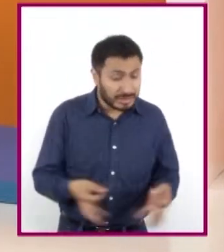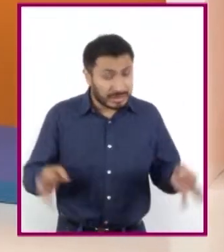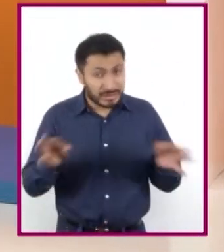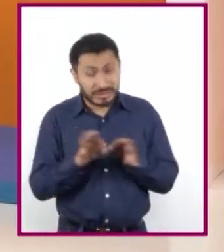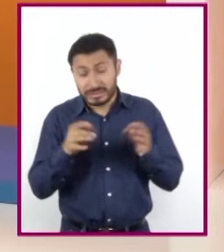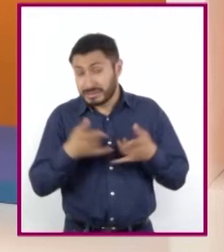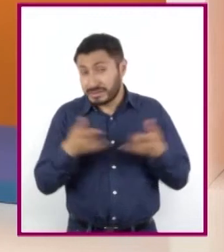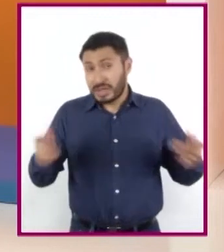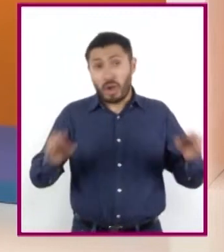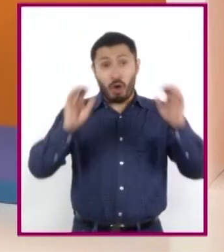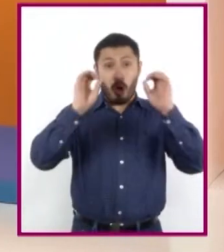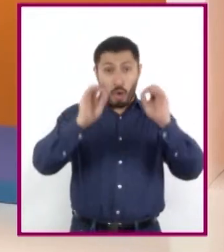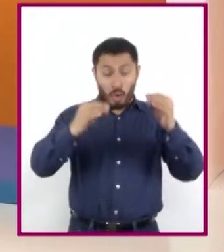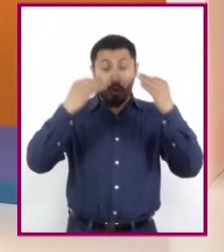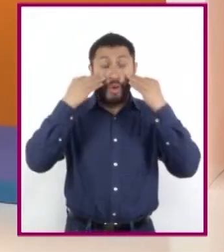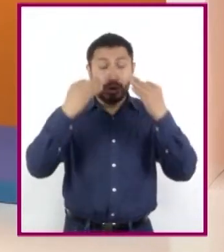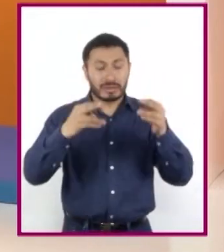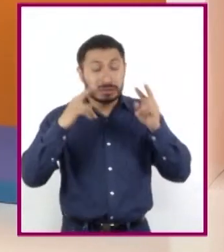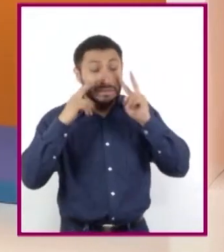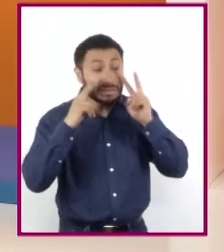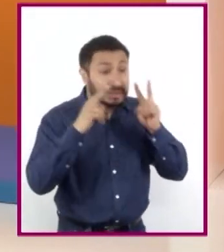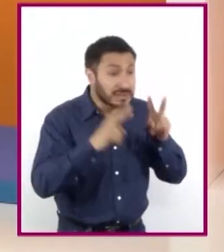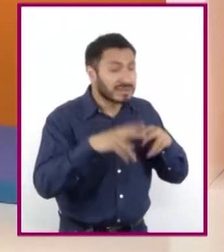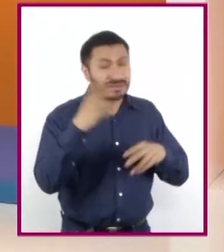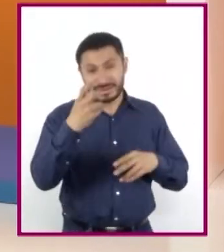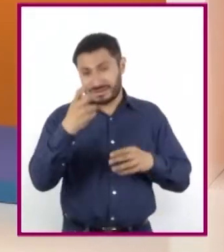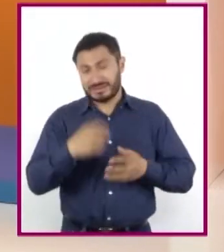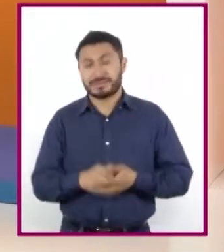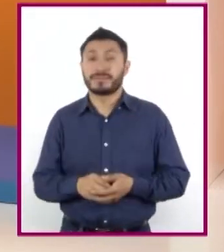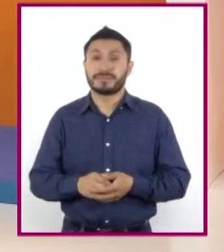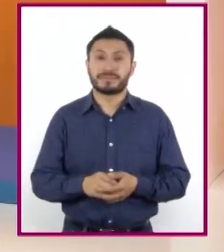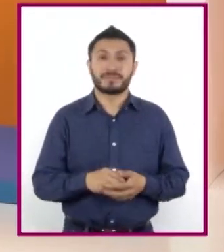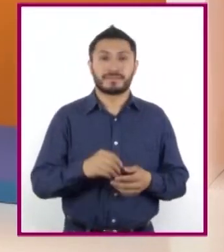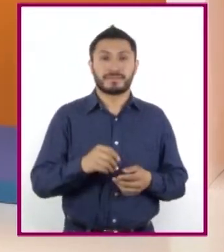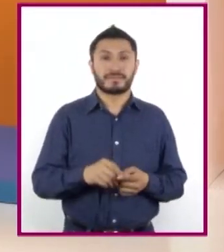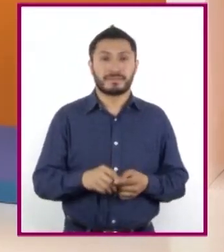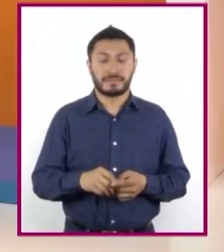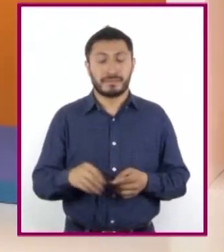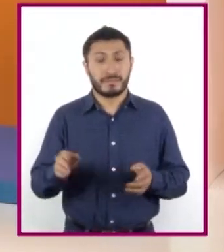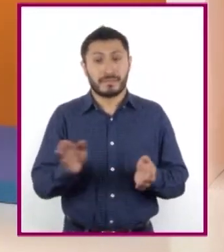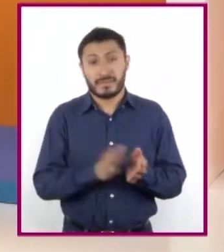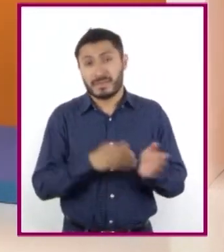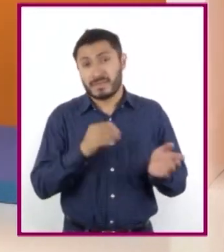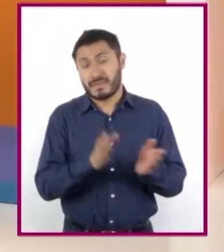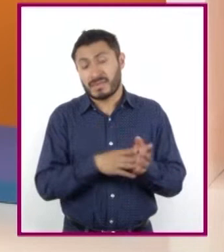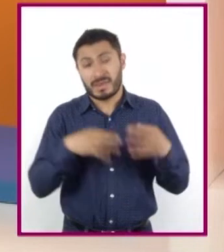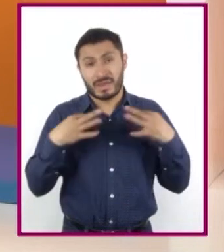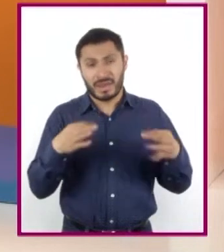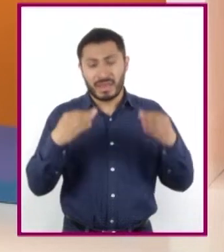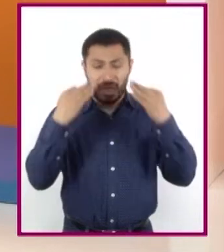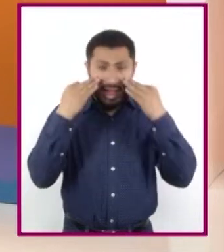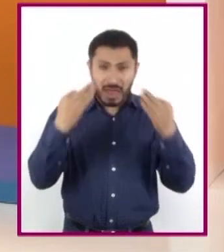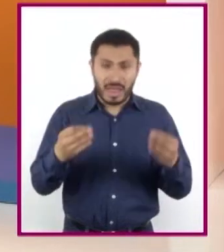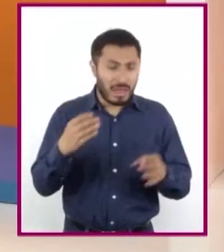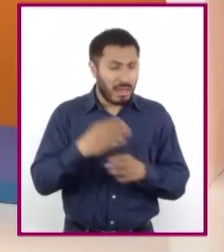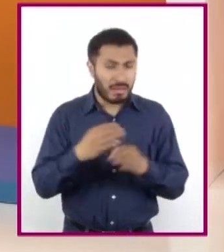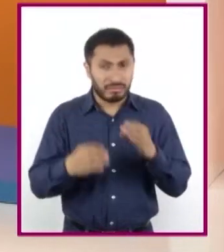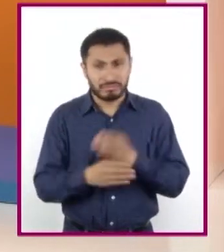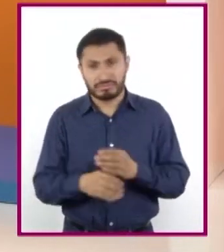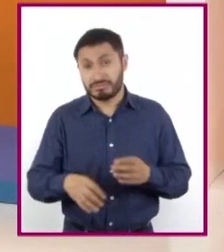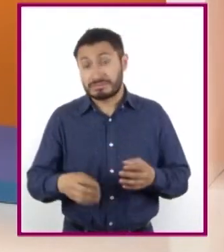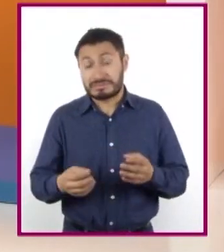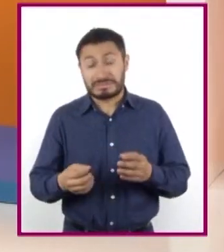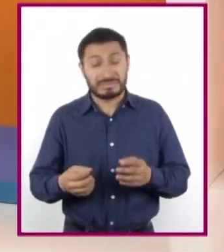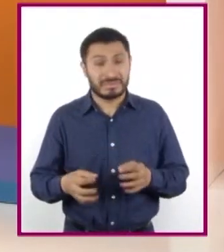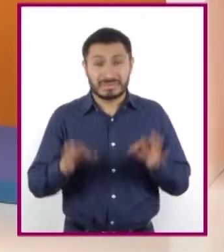testigos presenciales de los hechos históricos. Son los documentos, testimonios u objetos